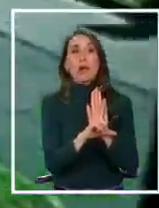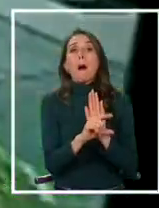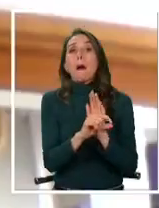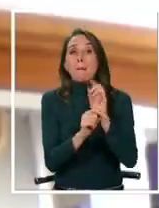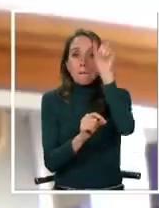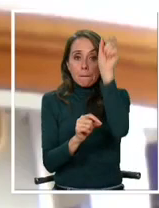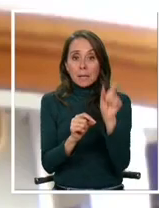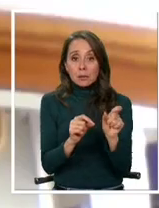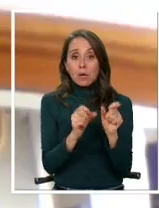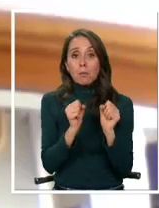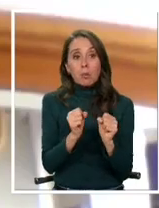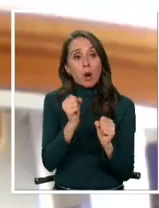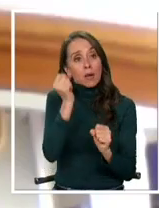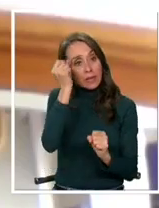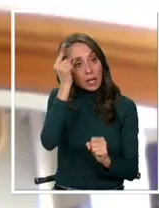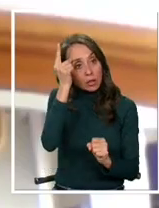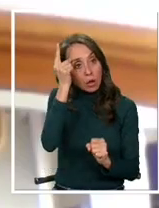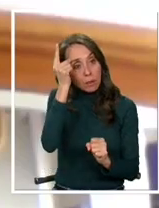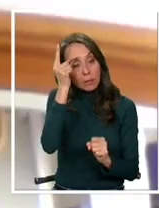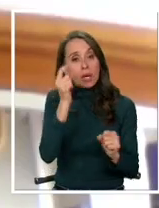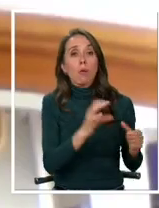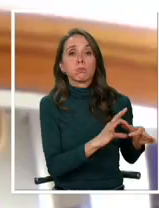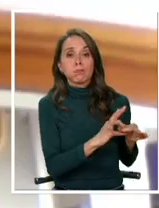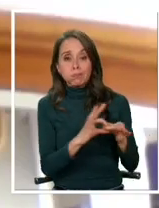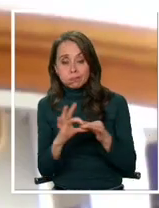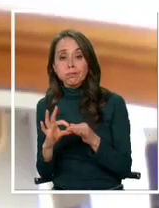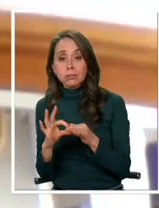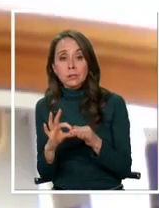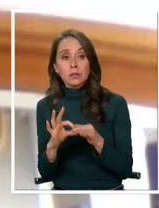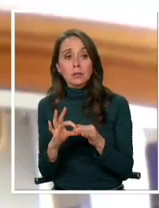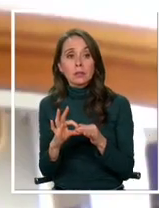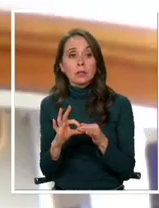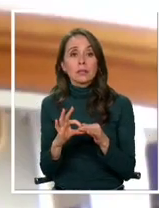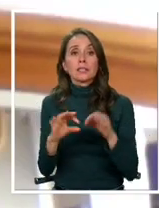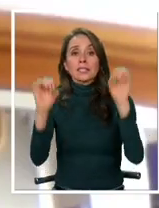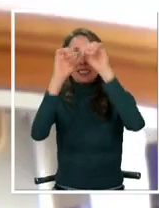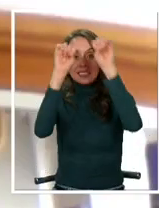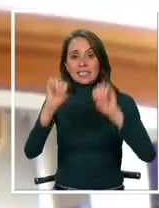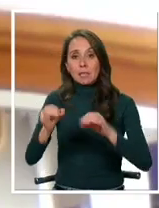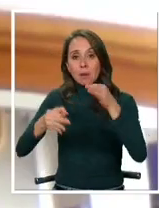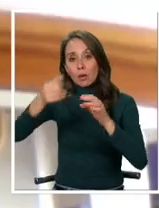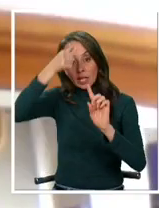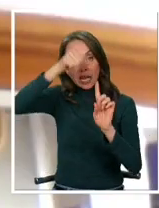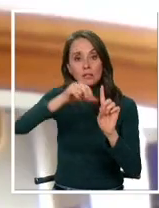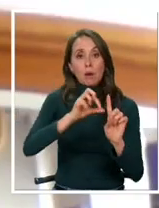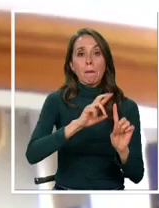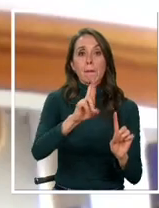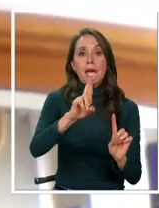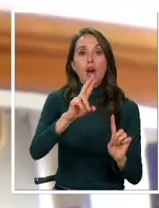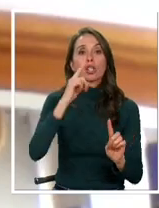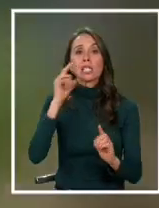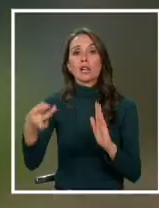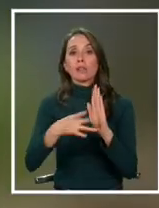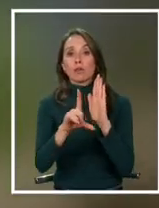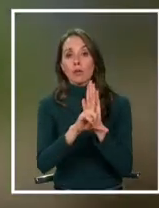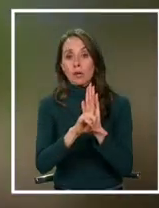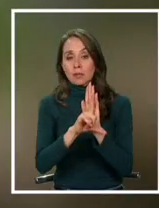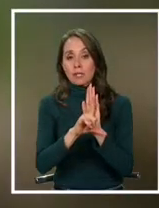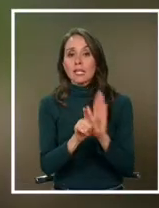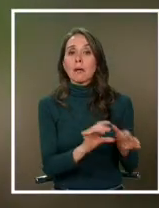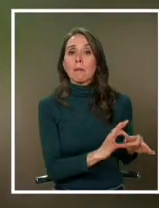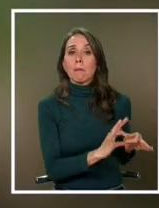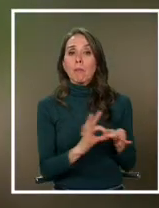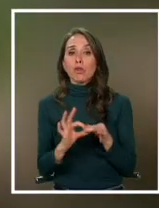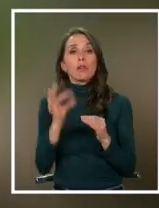persona puede entender y con fundamento de peso que el sistema de castigo puede ser peor incluso que el mismo delito es el